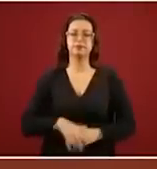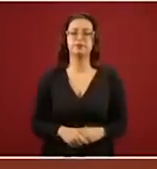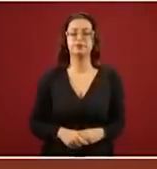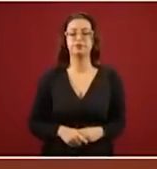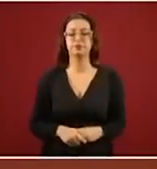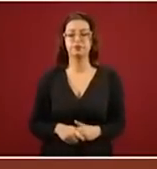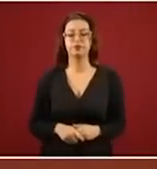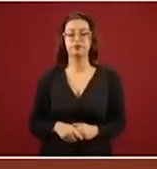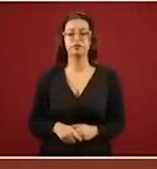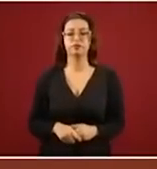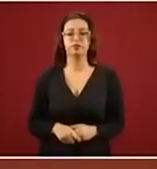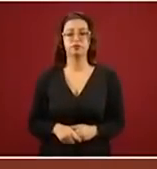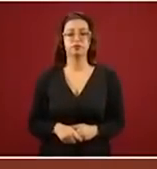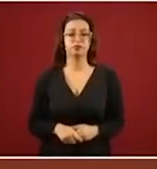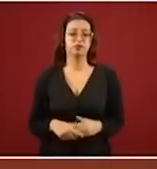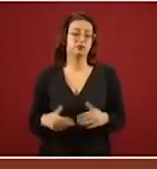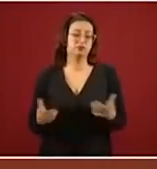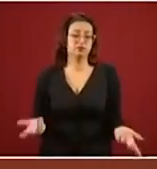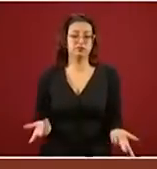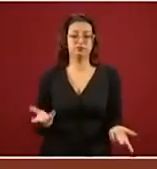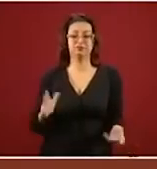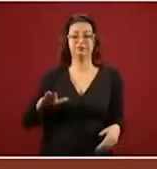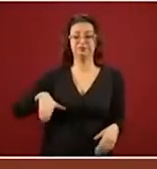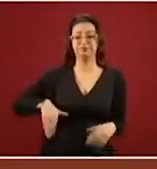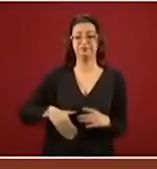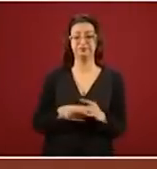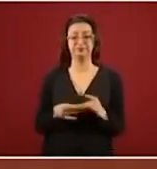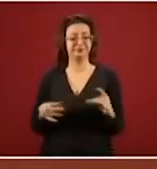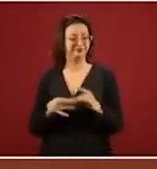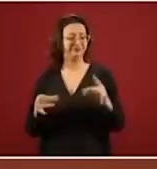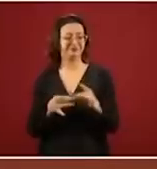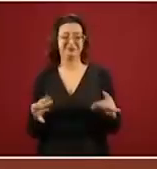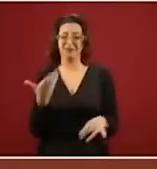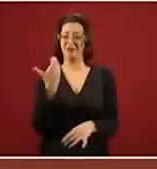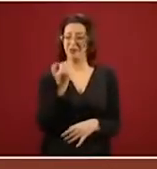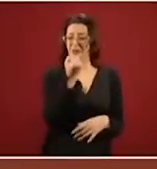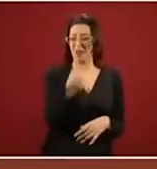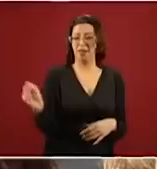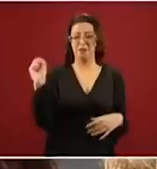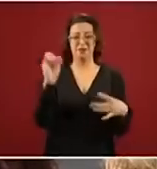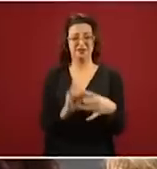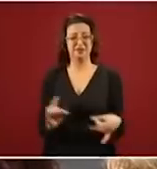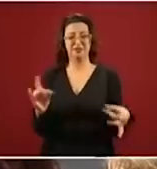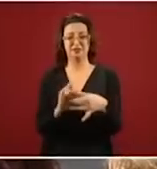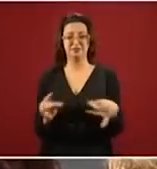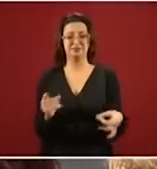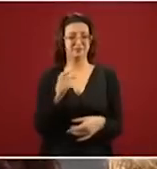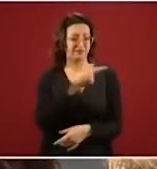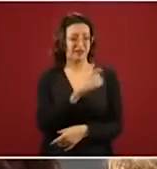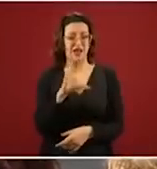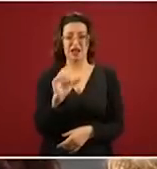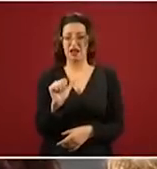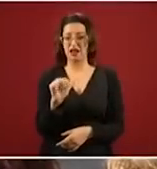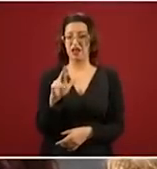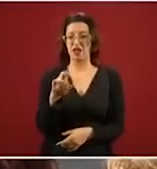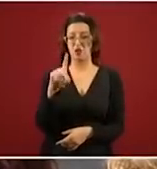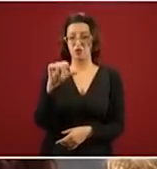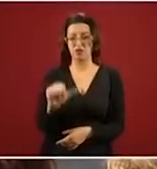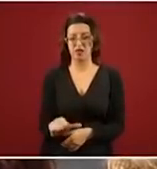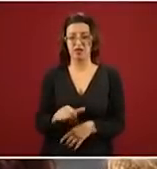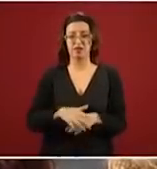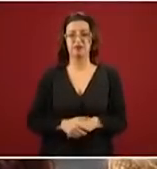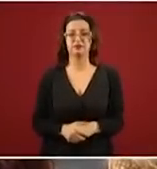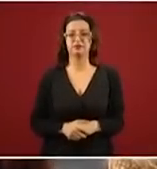que aquí esté resumió de manera magistral claudia o sea